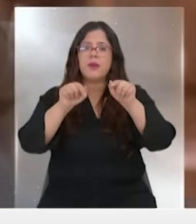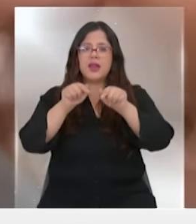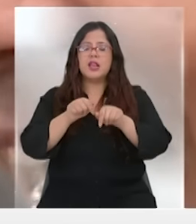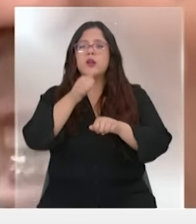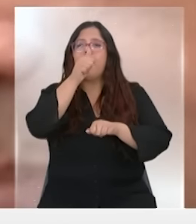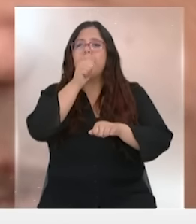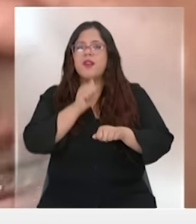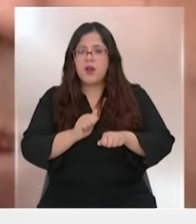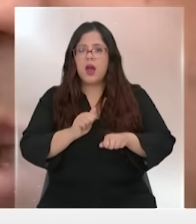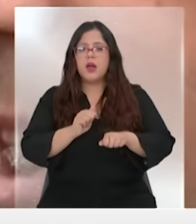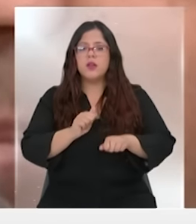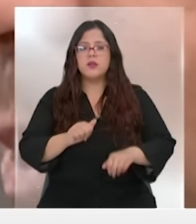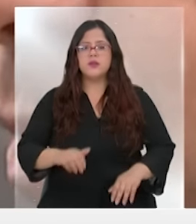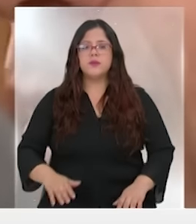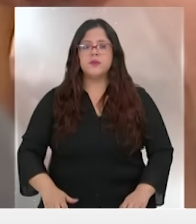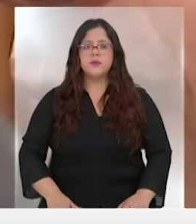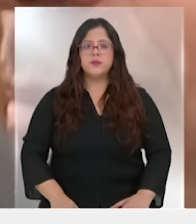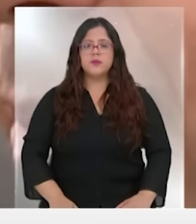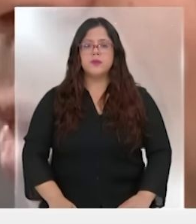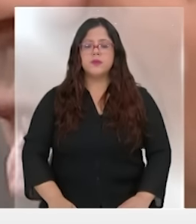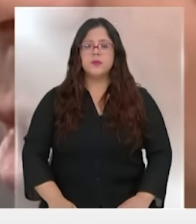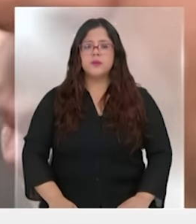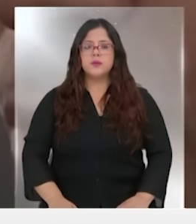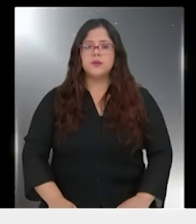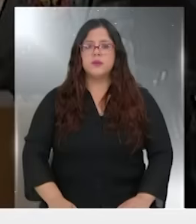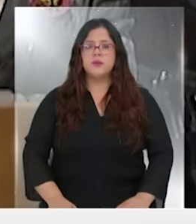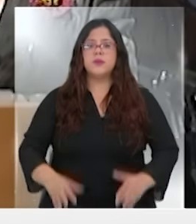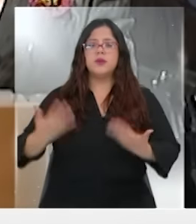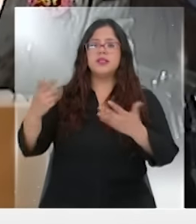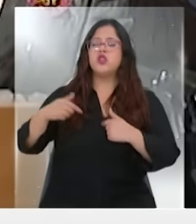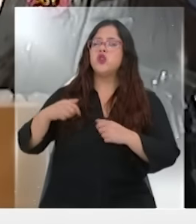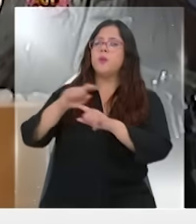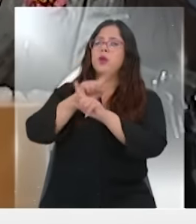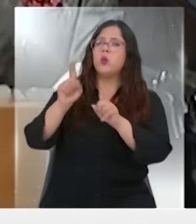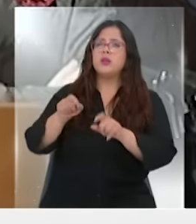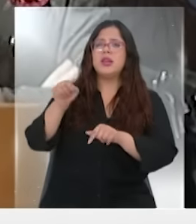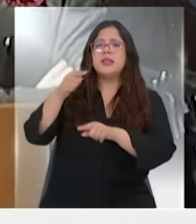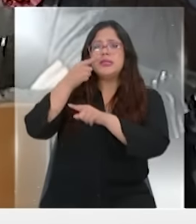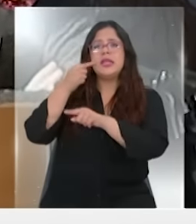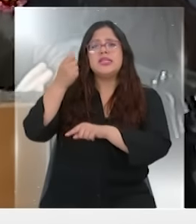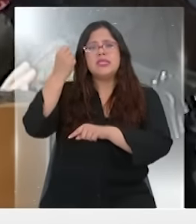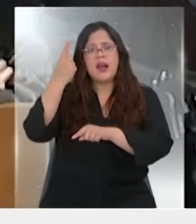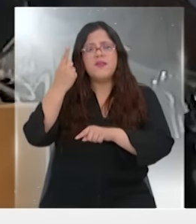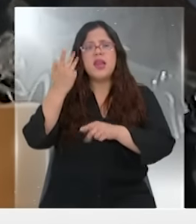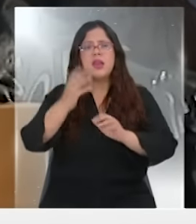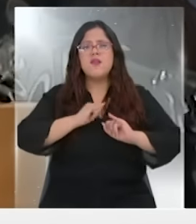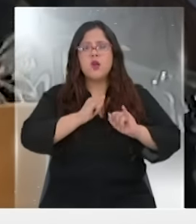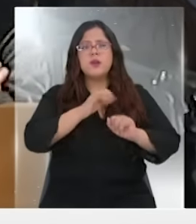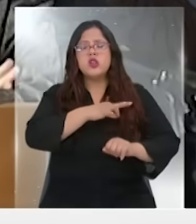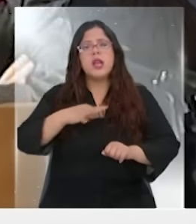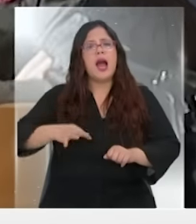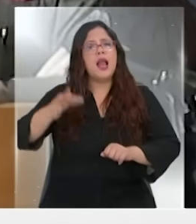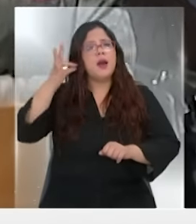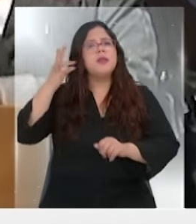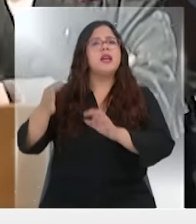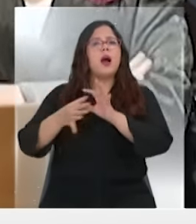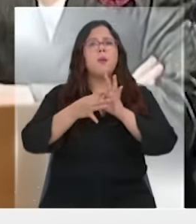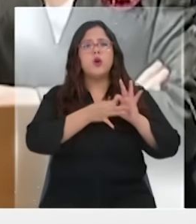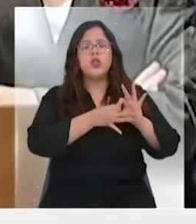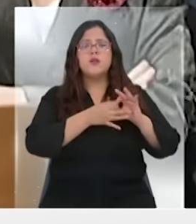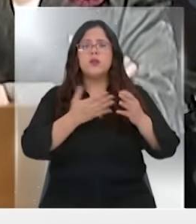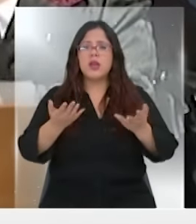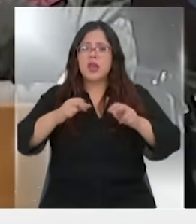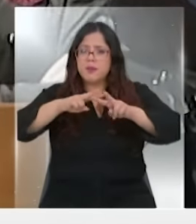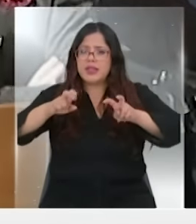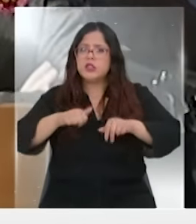reserva. Yo le pregunté si él estaba enterado de que usted le iba a entregar esa información a la ministra, porque las investigaciones revisten carácter de